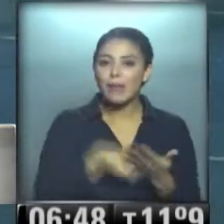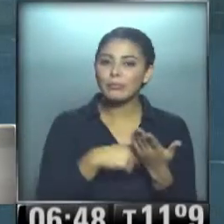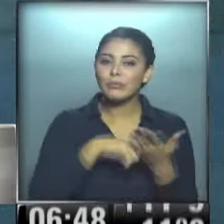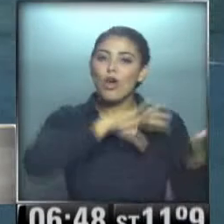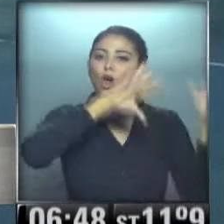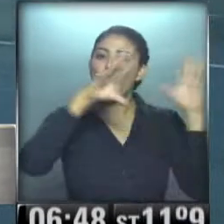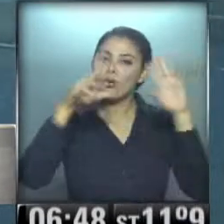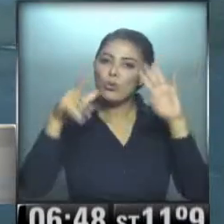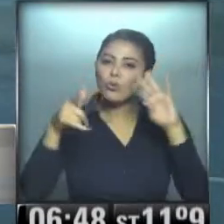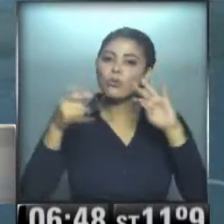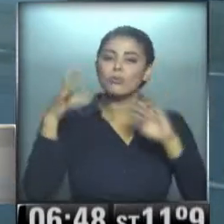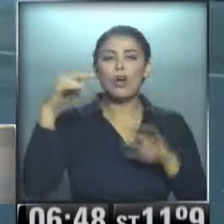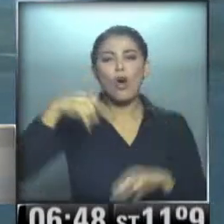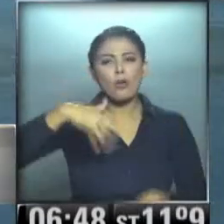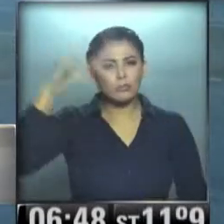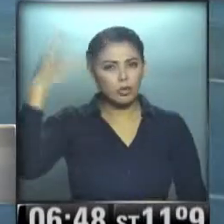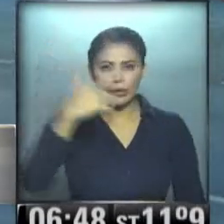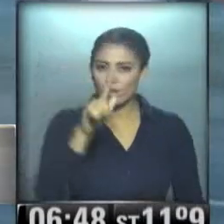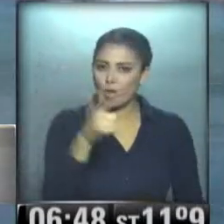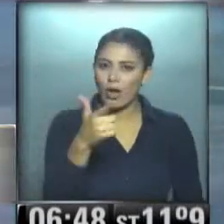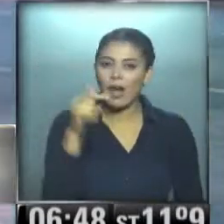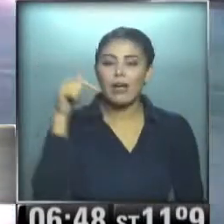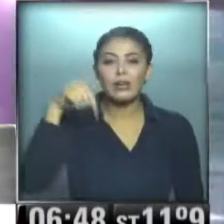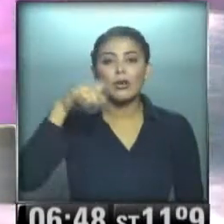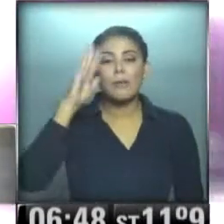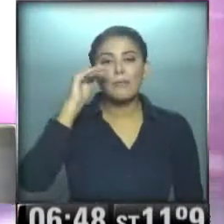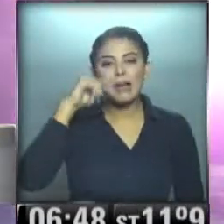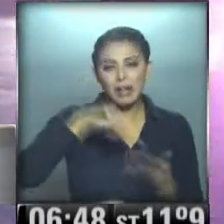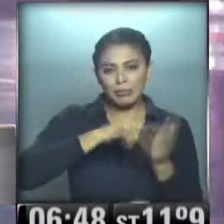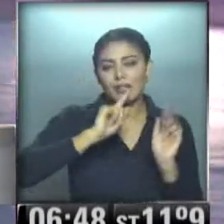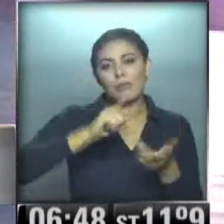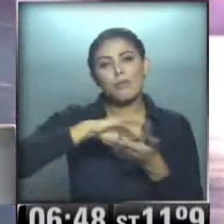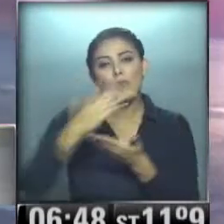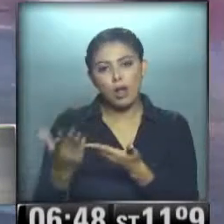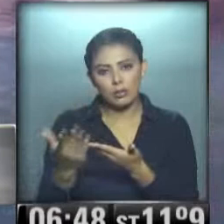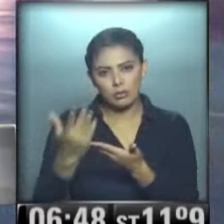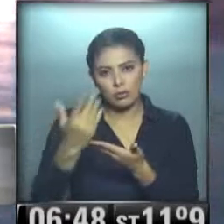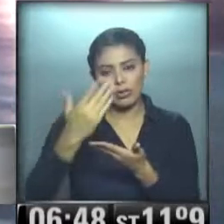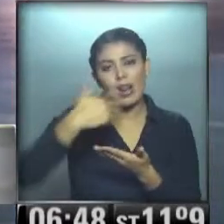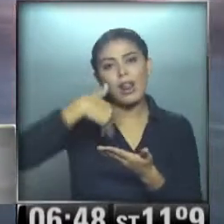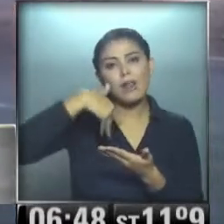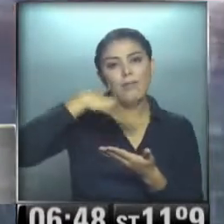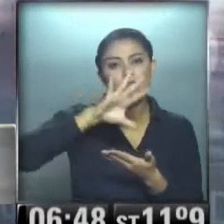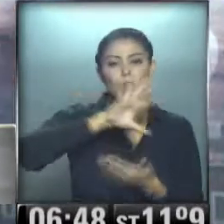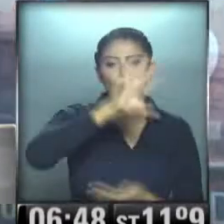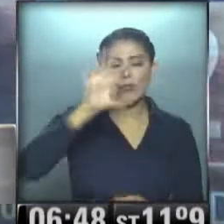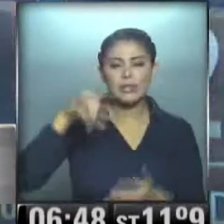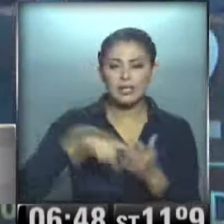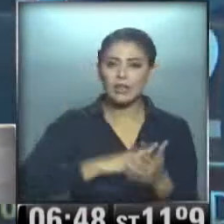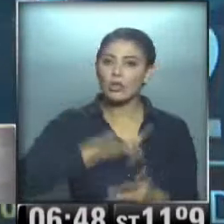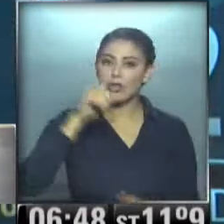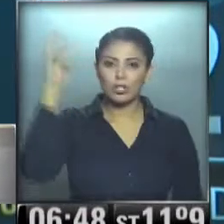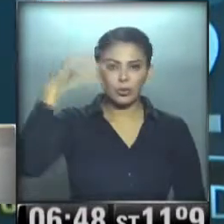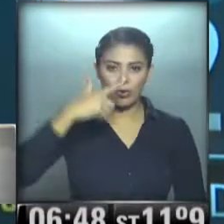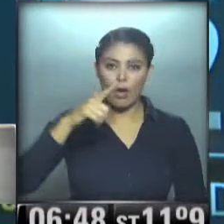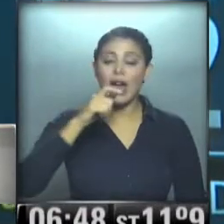nubosidad parcial en el cielo. No esperamos lluvias en este martes, tanto en la ciudad de Buenos Aires como en buena parte del centro y norte del país. Los que están en